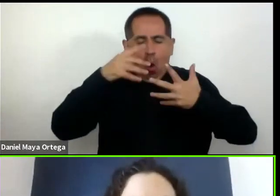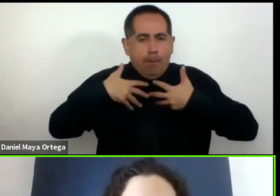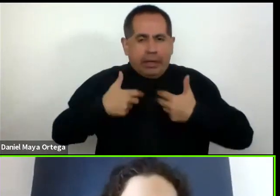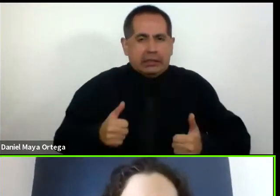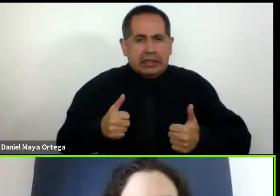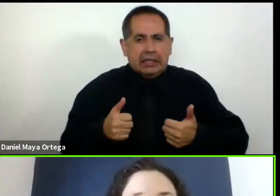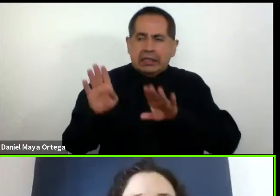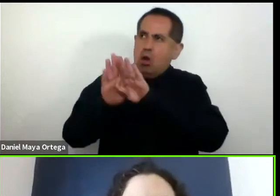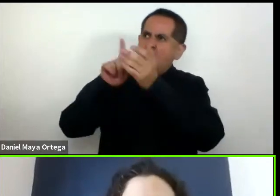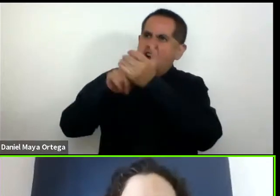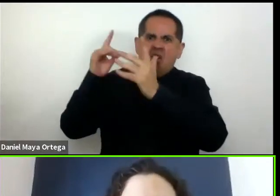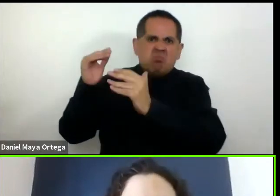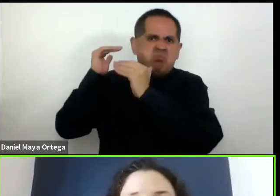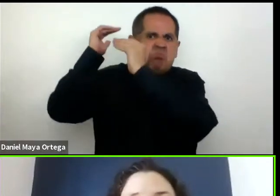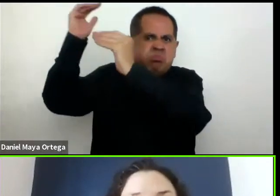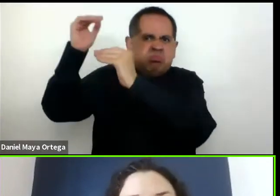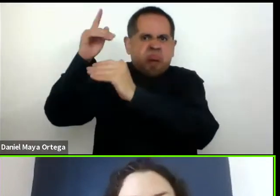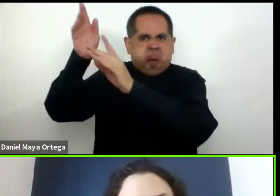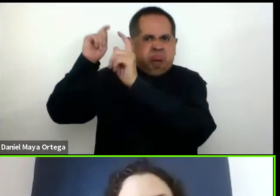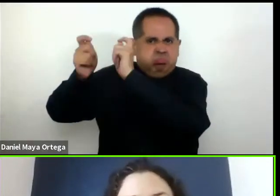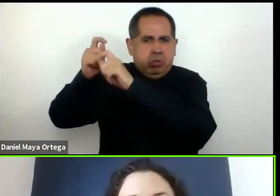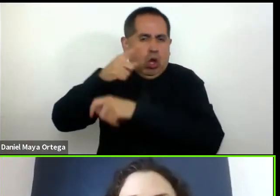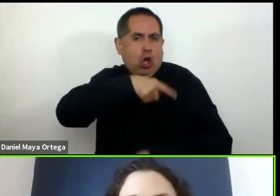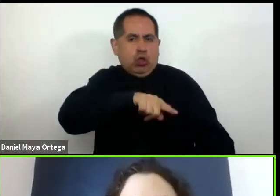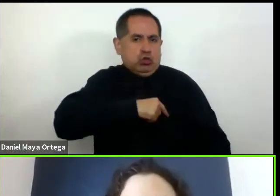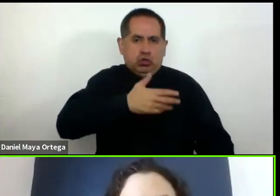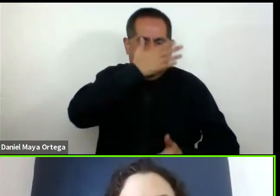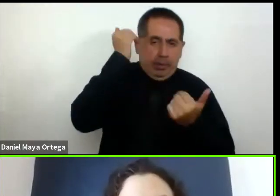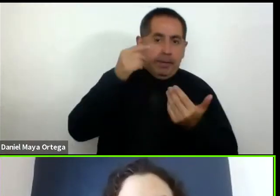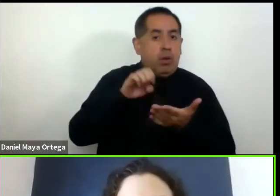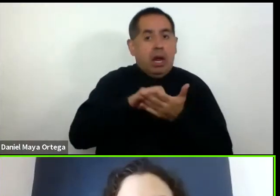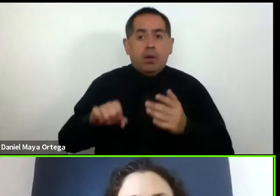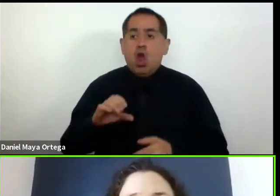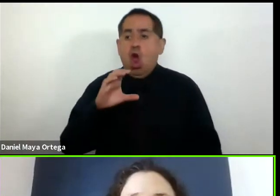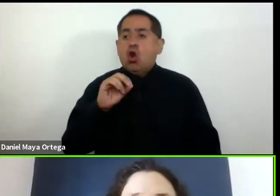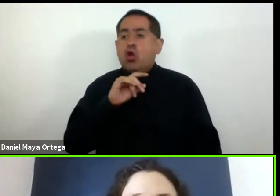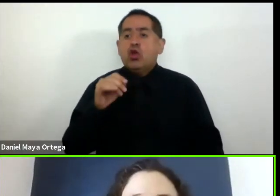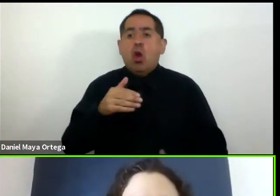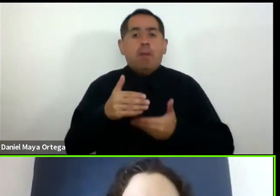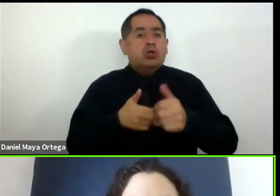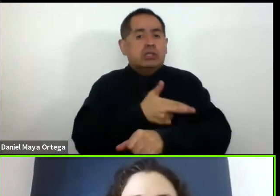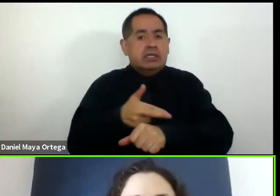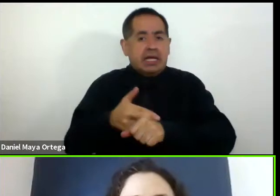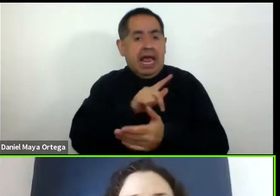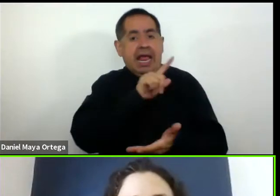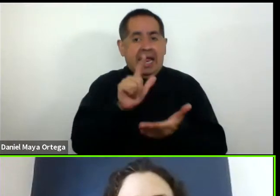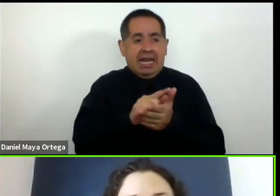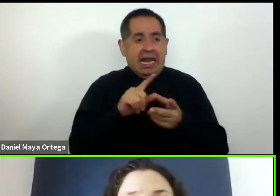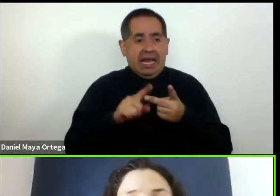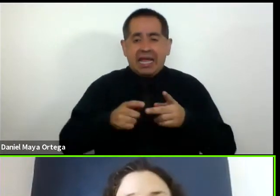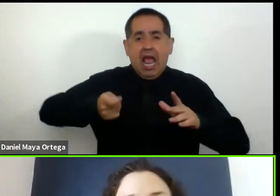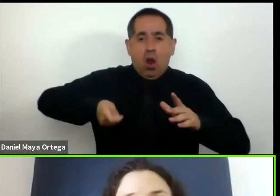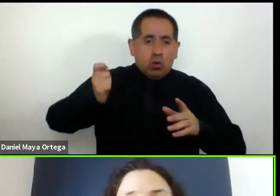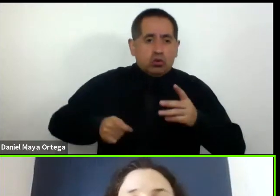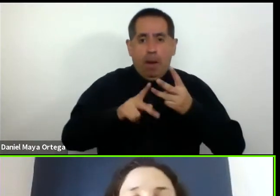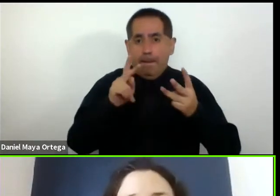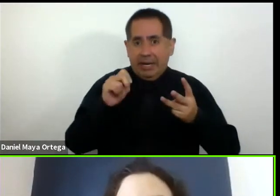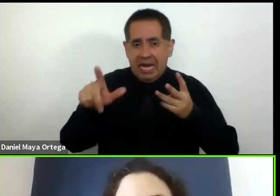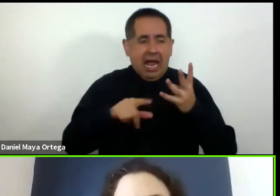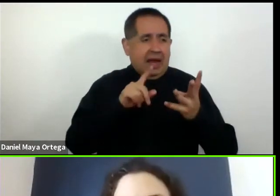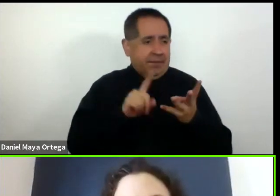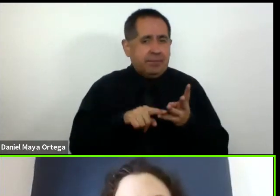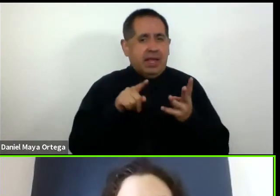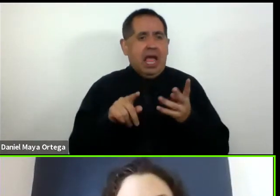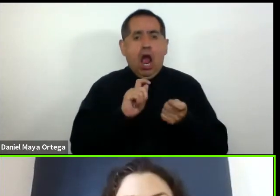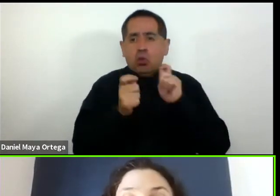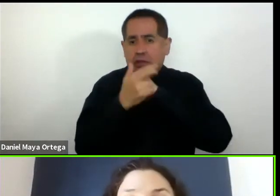estas discusiones sobre los temas. Y, por ejemplo, el Código Nacional de Procedimientos Penales, la Ley Nacional de Ejecución Penal, plantea el ajuste